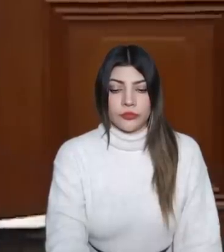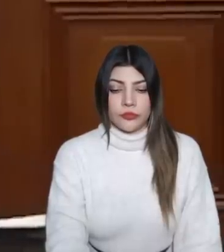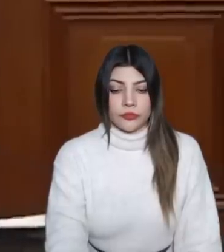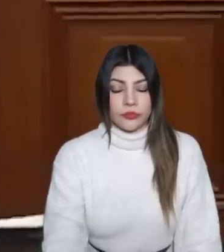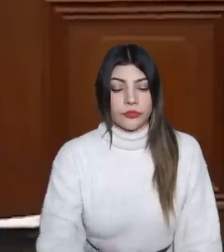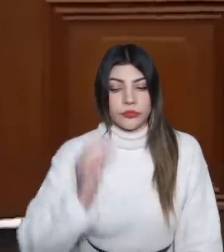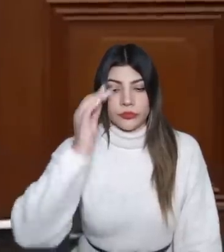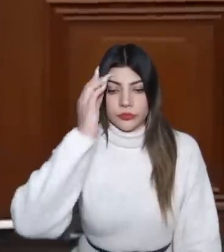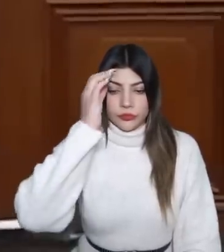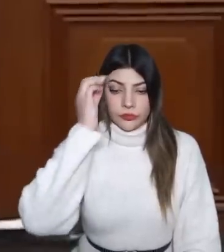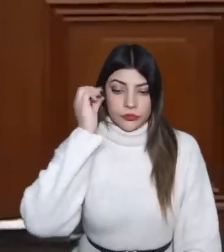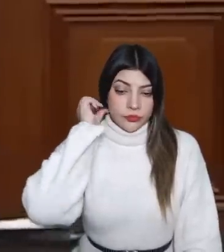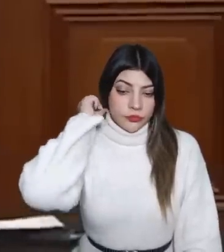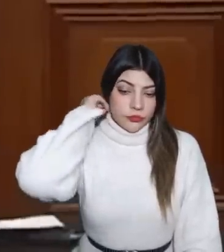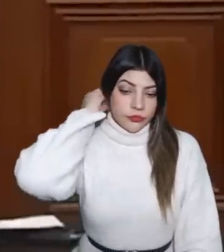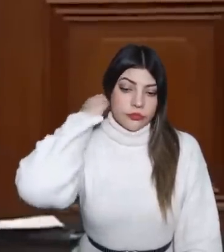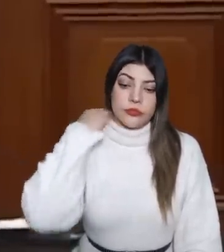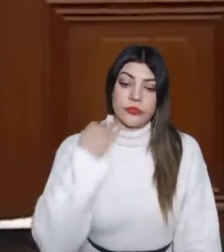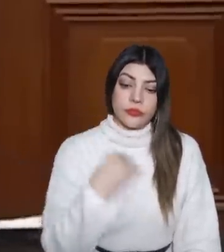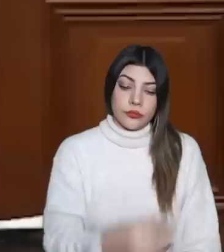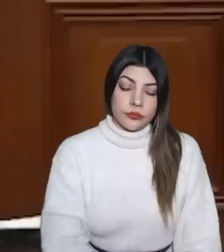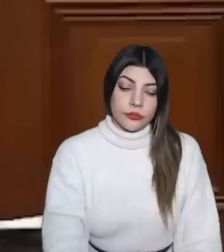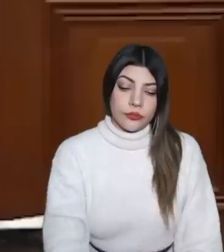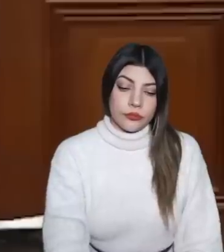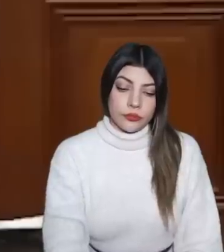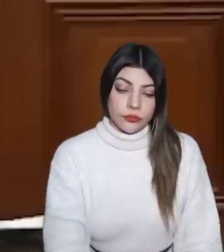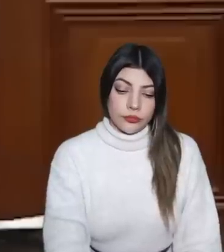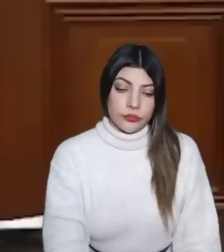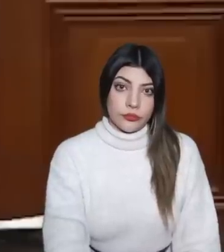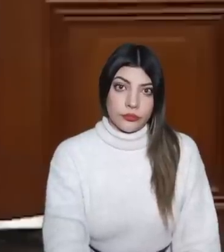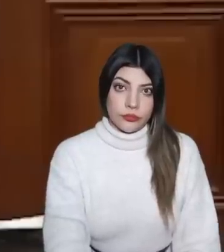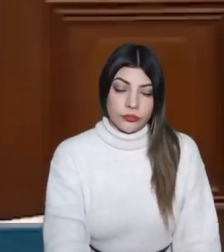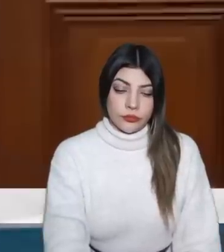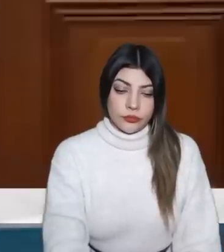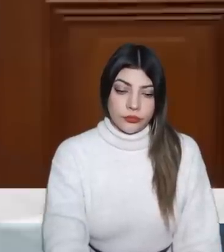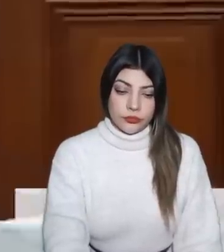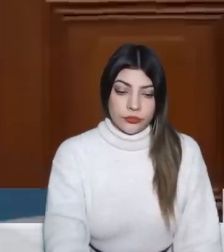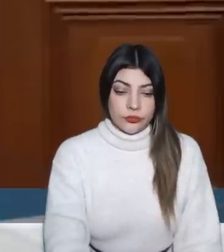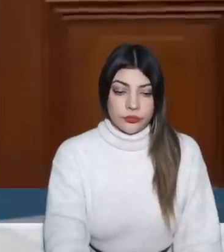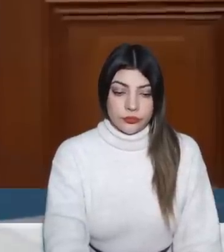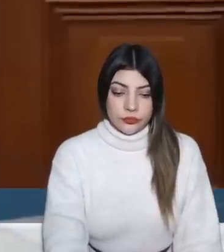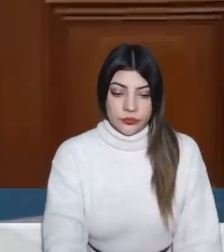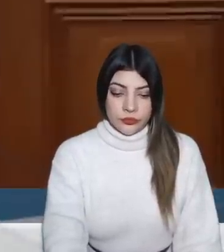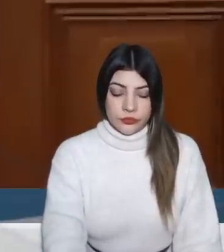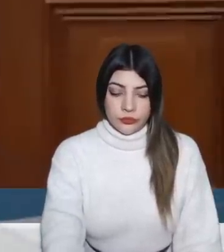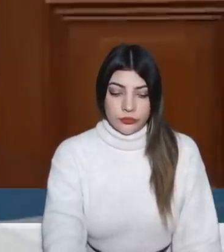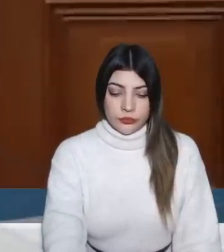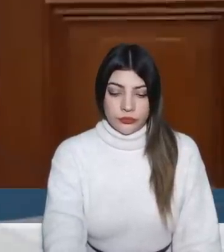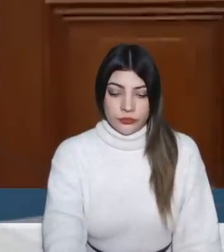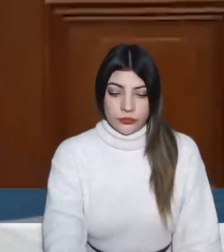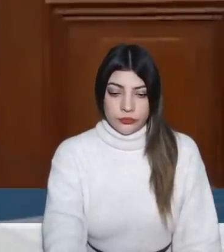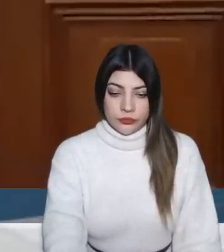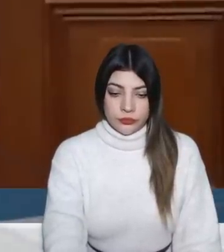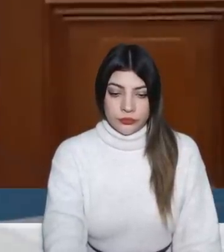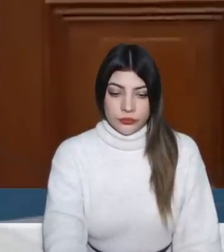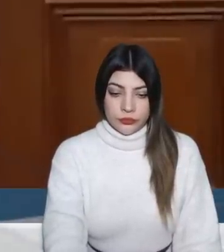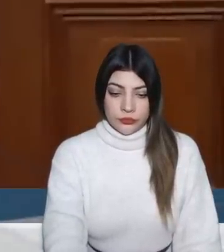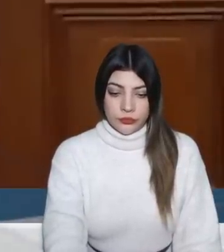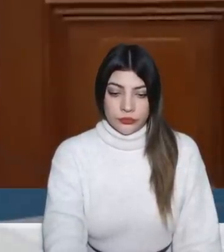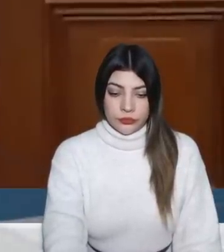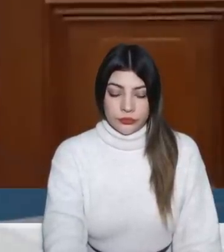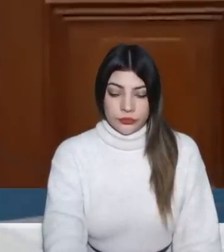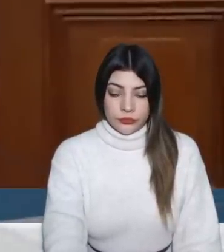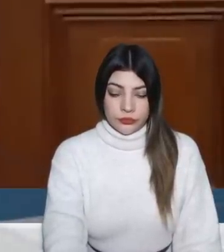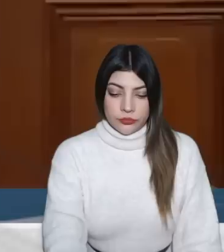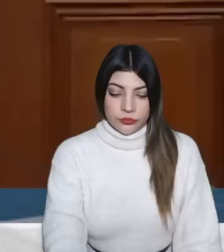representación basada en las herramientas que me han guiado, en lo que soy, en lo que somos como